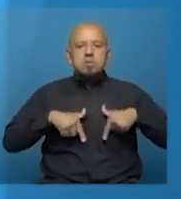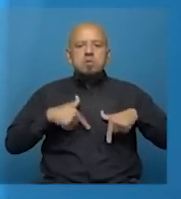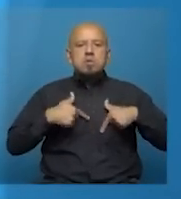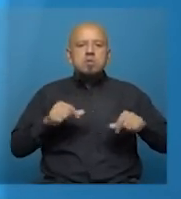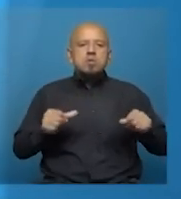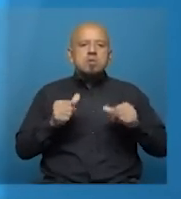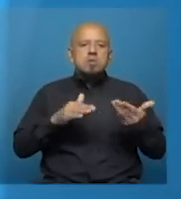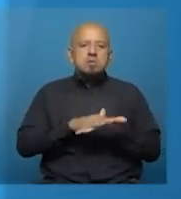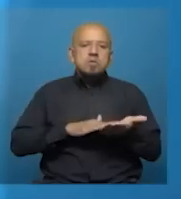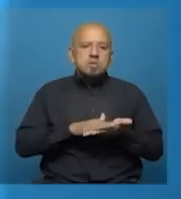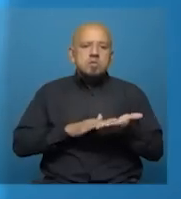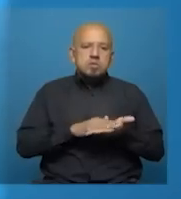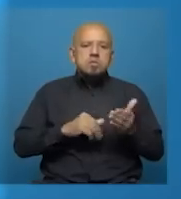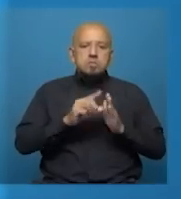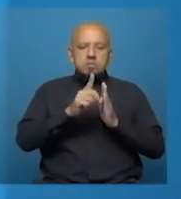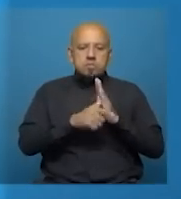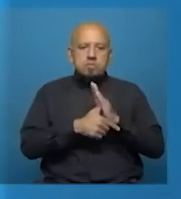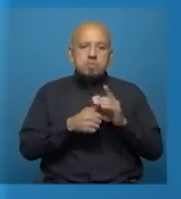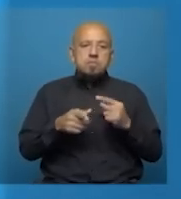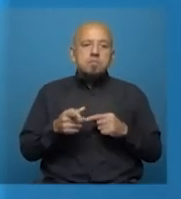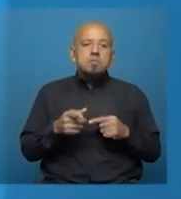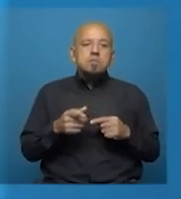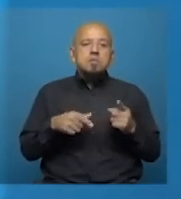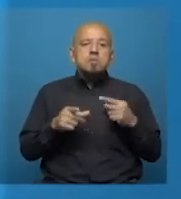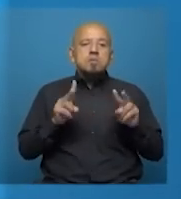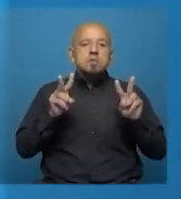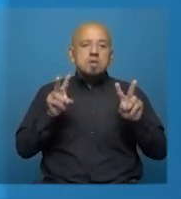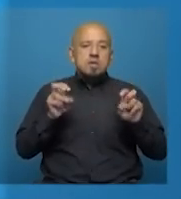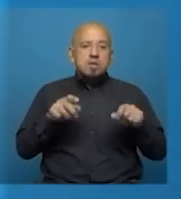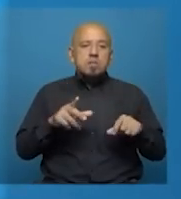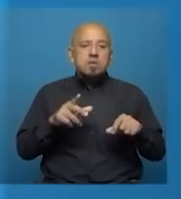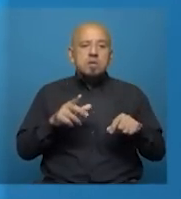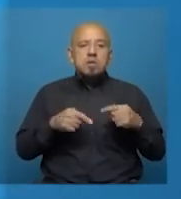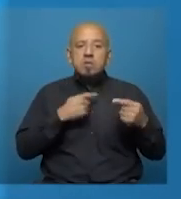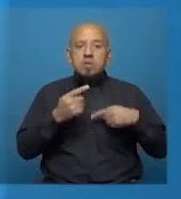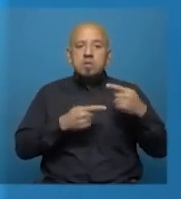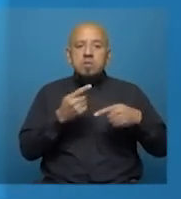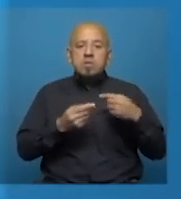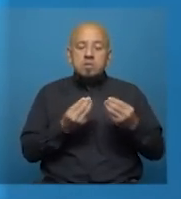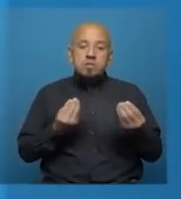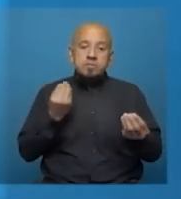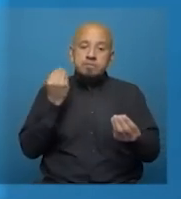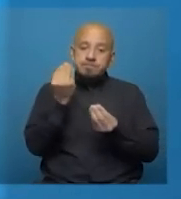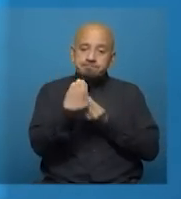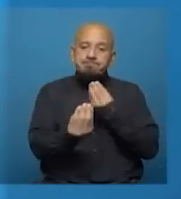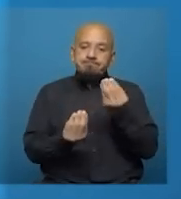actuara. Yo creo que demoró y demoró mucho. El tema es que siguen sustituyéndose